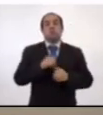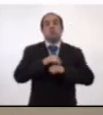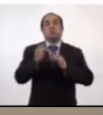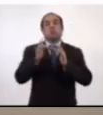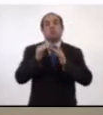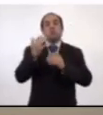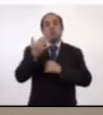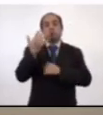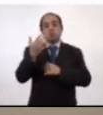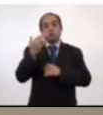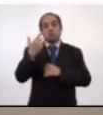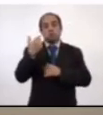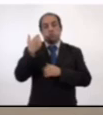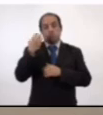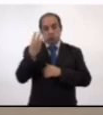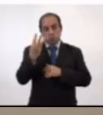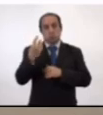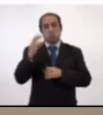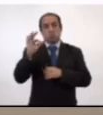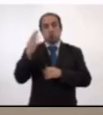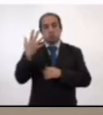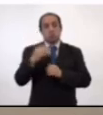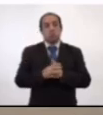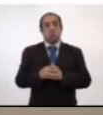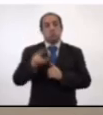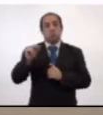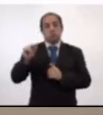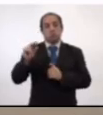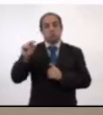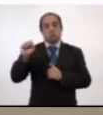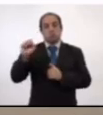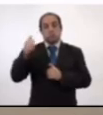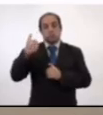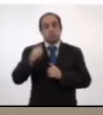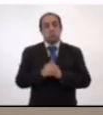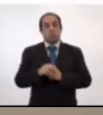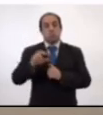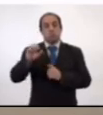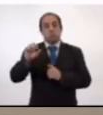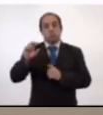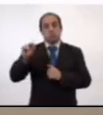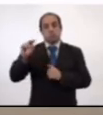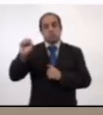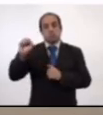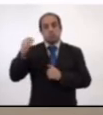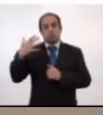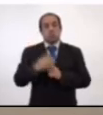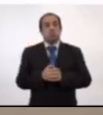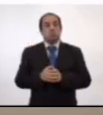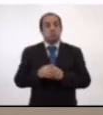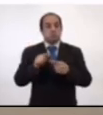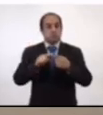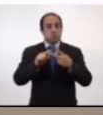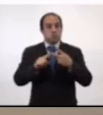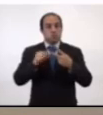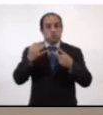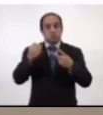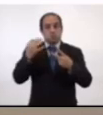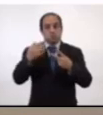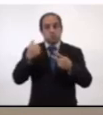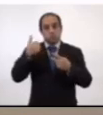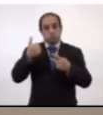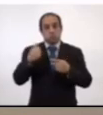son 55 53 45 80 66 80 65 y